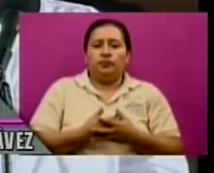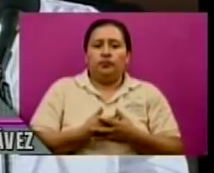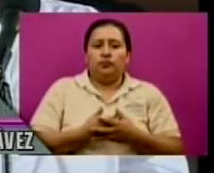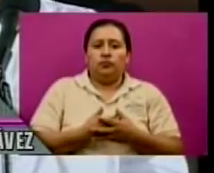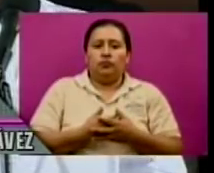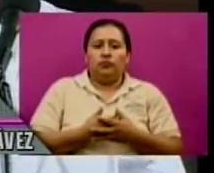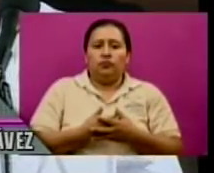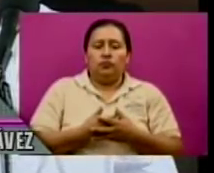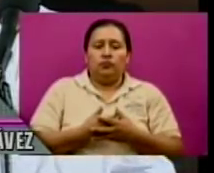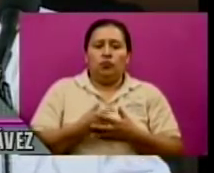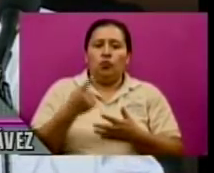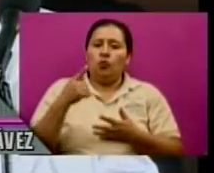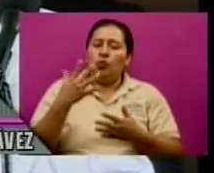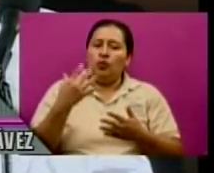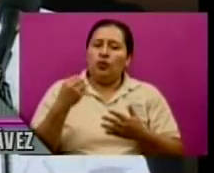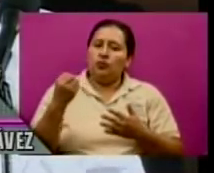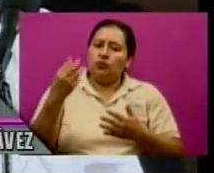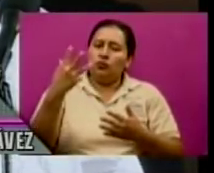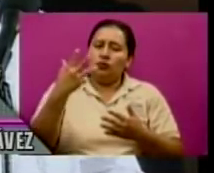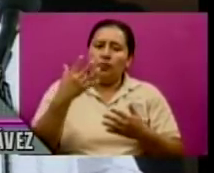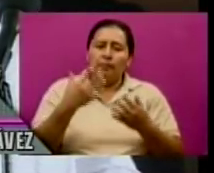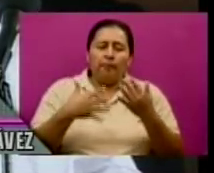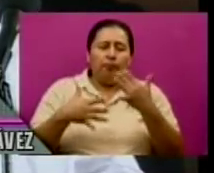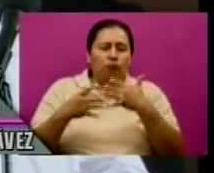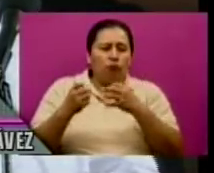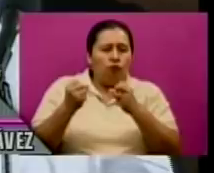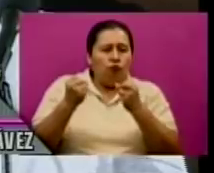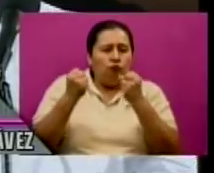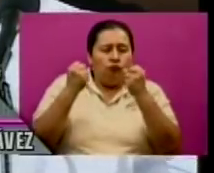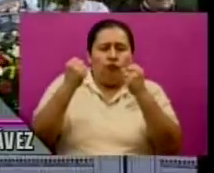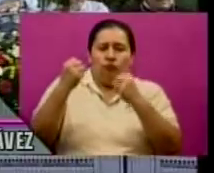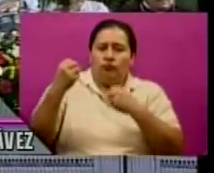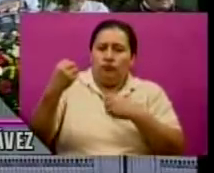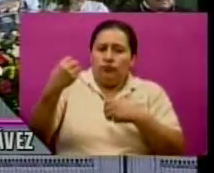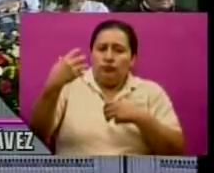una luz mucho más intensa,